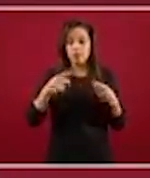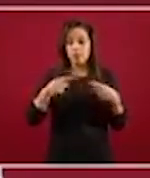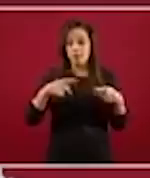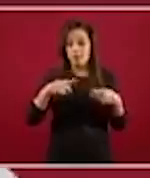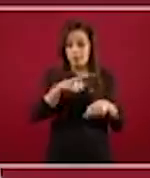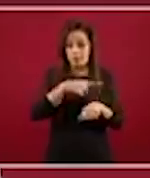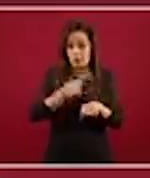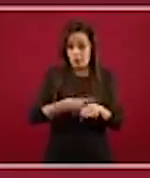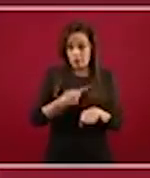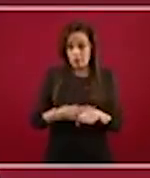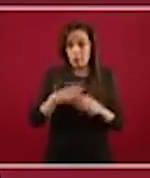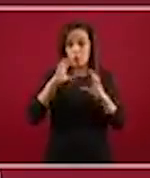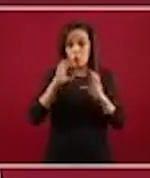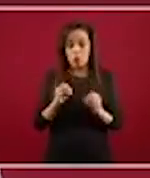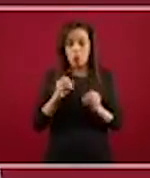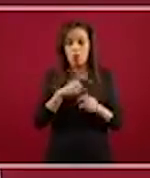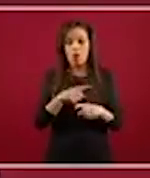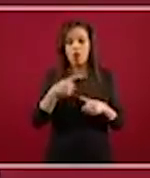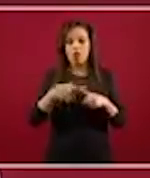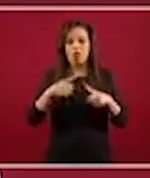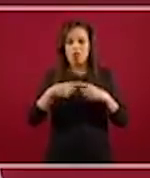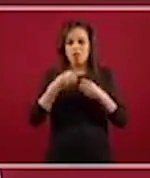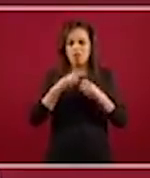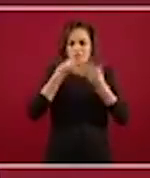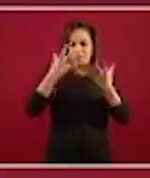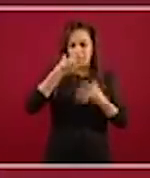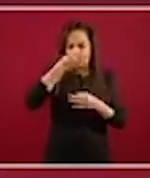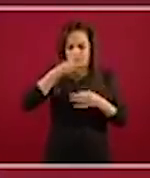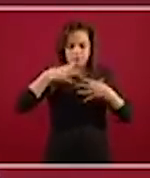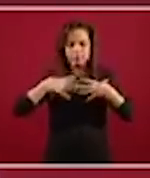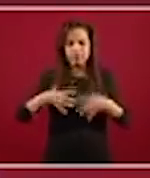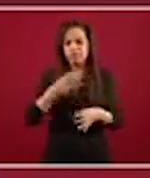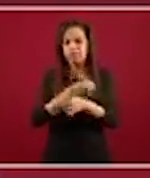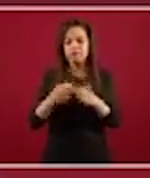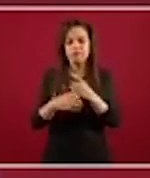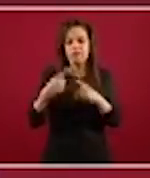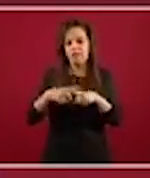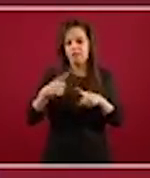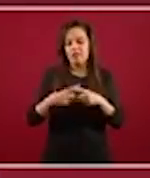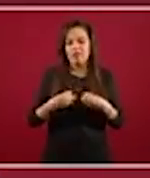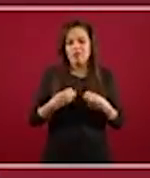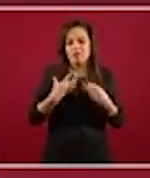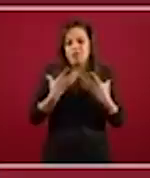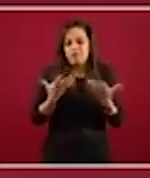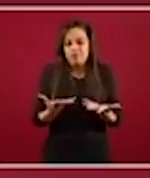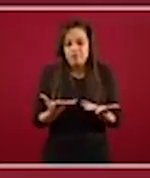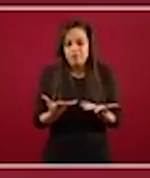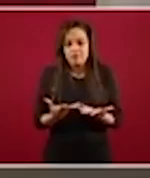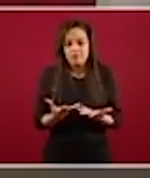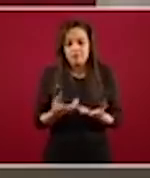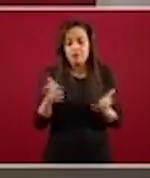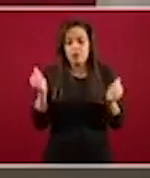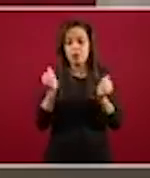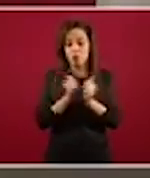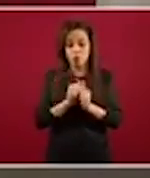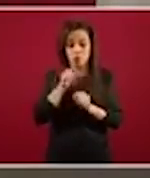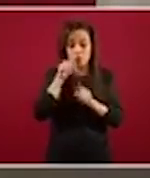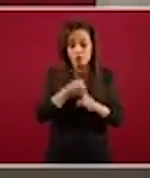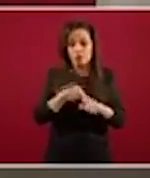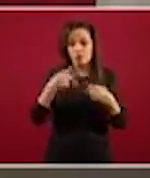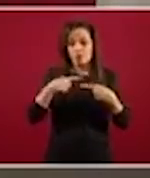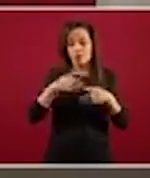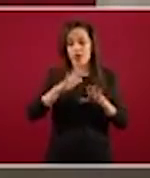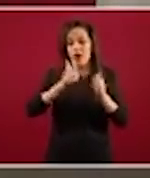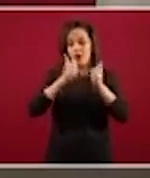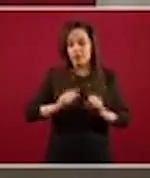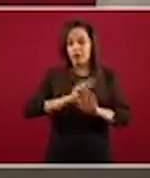biológico de los casos, las secreciones, y desde luego en los casos más extremos de esta enfermedad con los cadáveres.